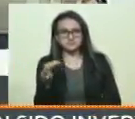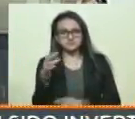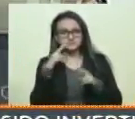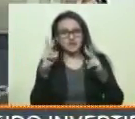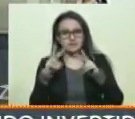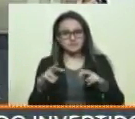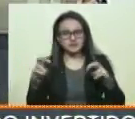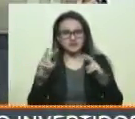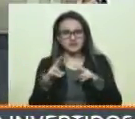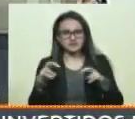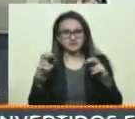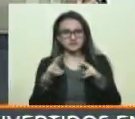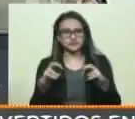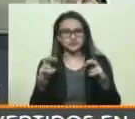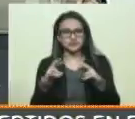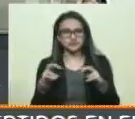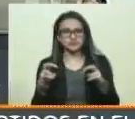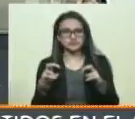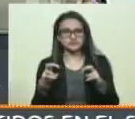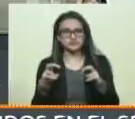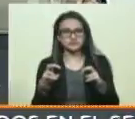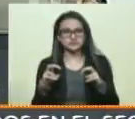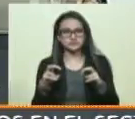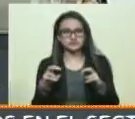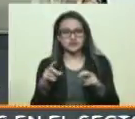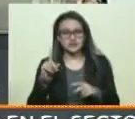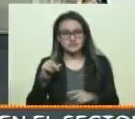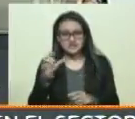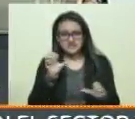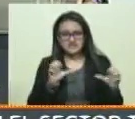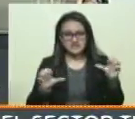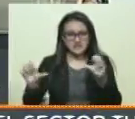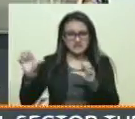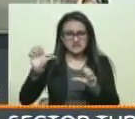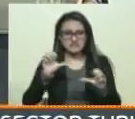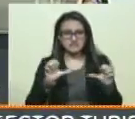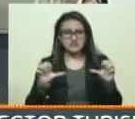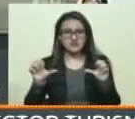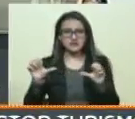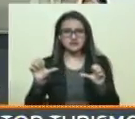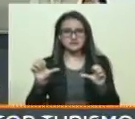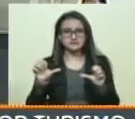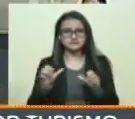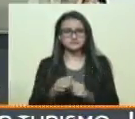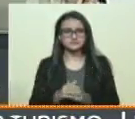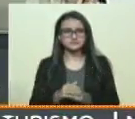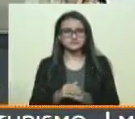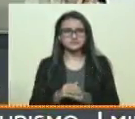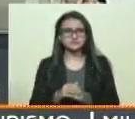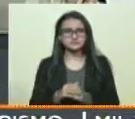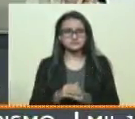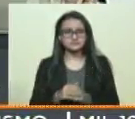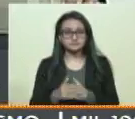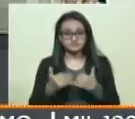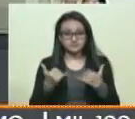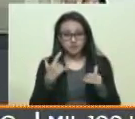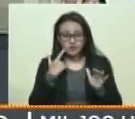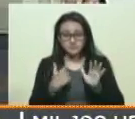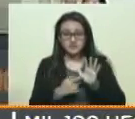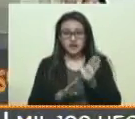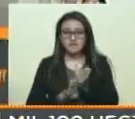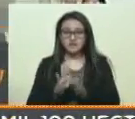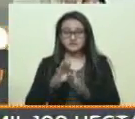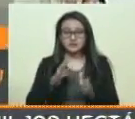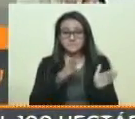investigación penal, pero también en la investigación científica. Hemos presentado los avances del